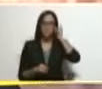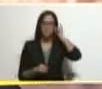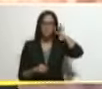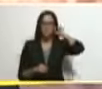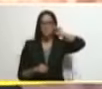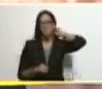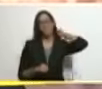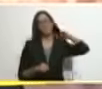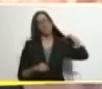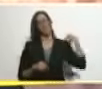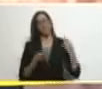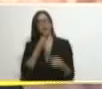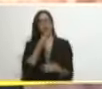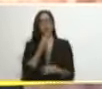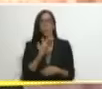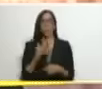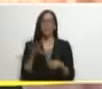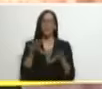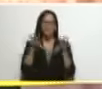A buen entendedor,